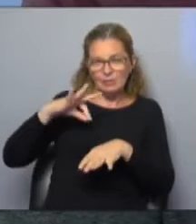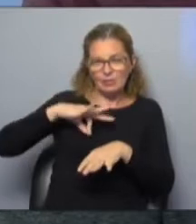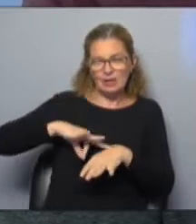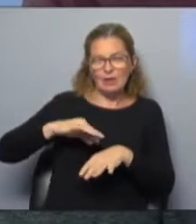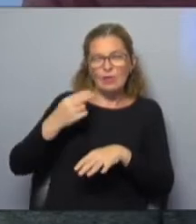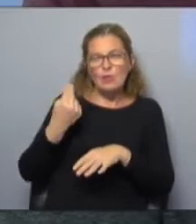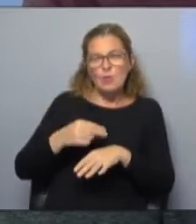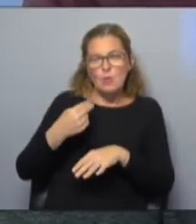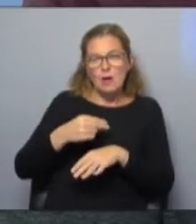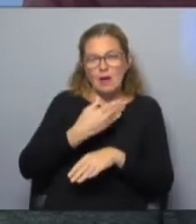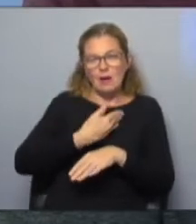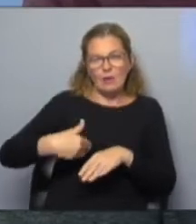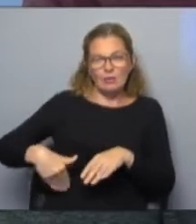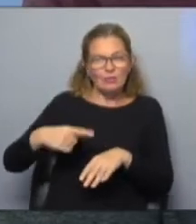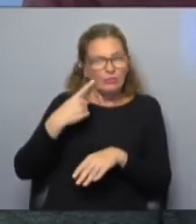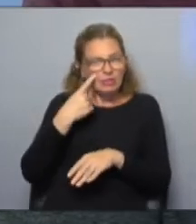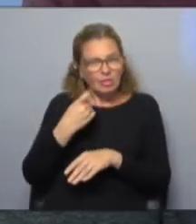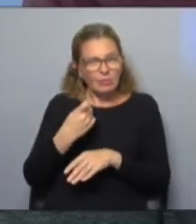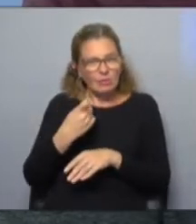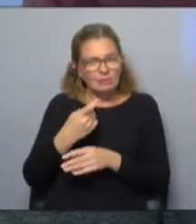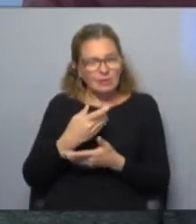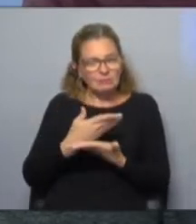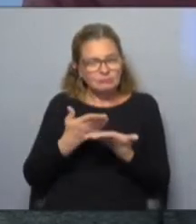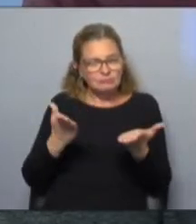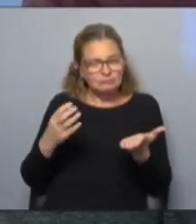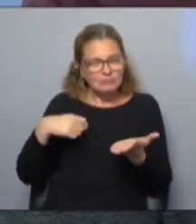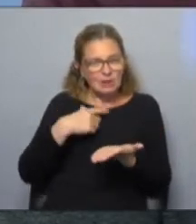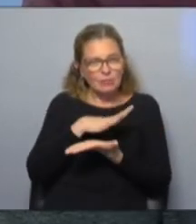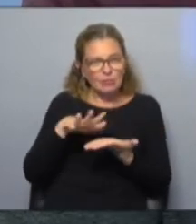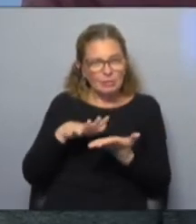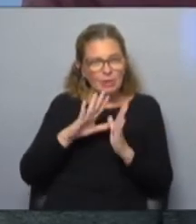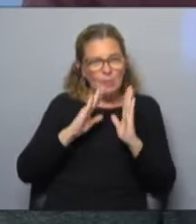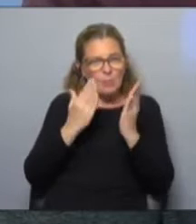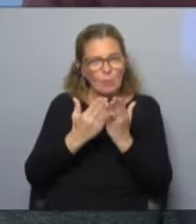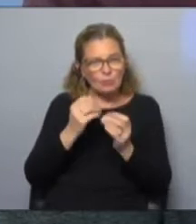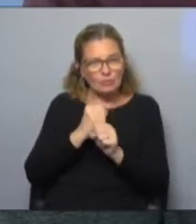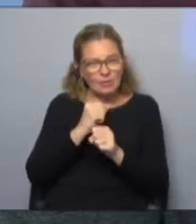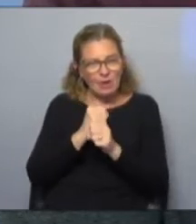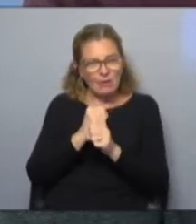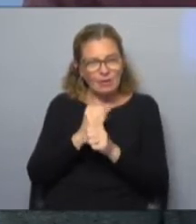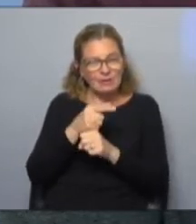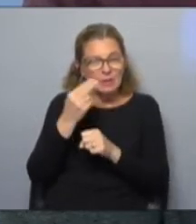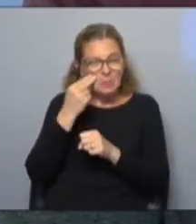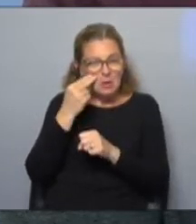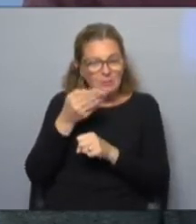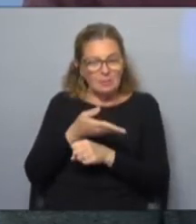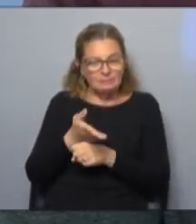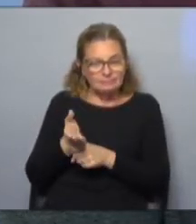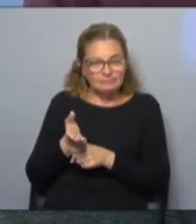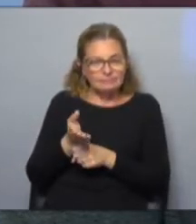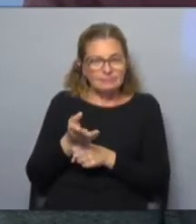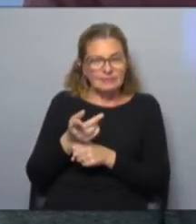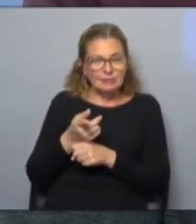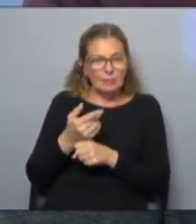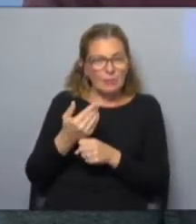nunca nunca gobierno tuvo en consideración la dimensión social la dimensión del mundo del trabajo que es este el problema que tenemos y se